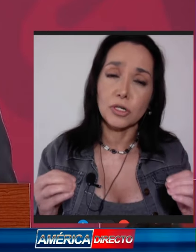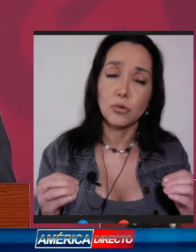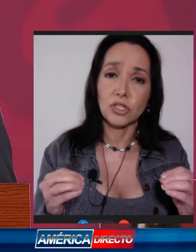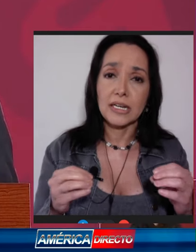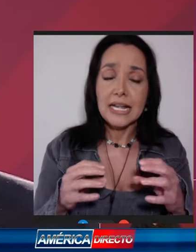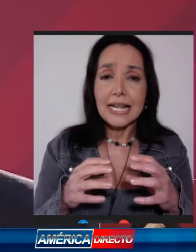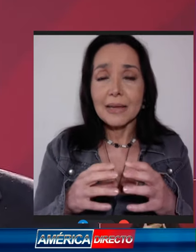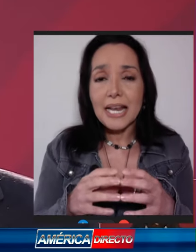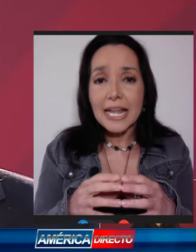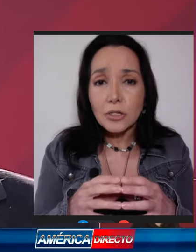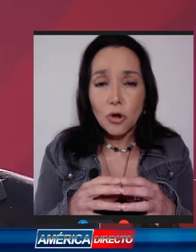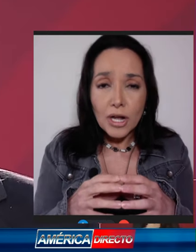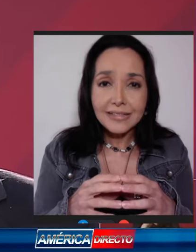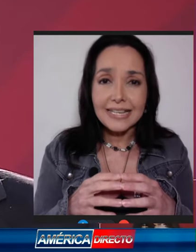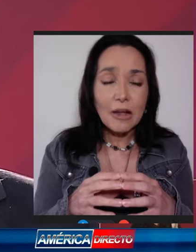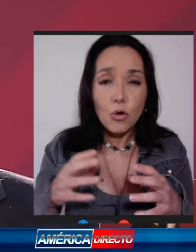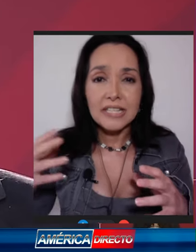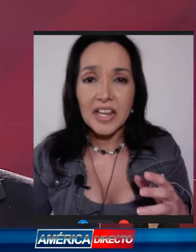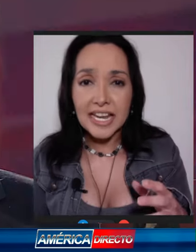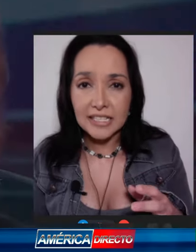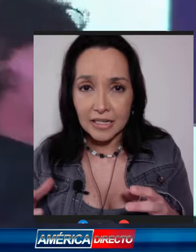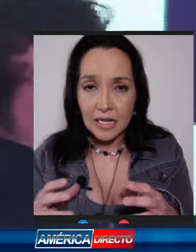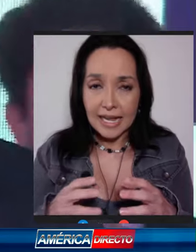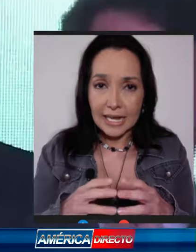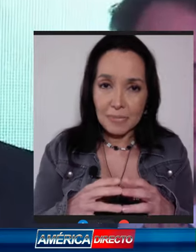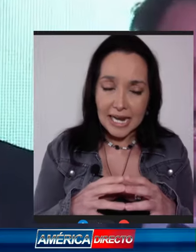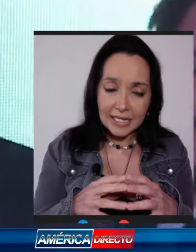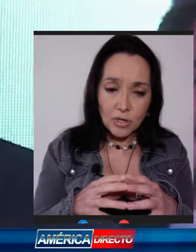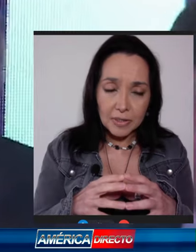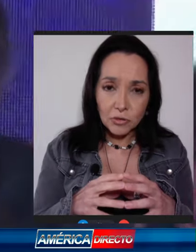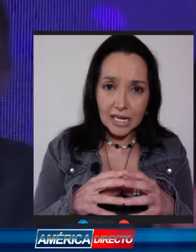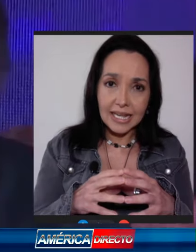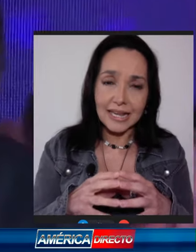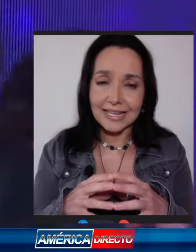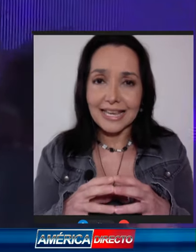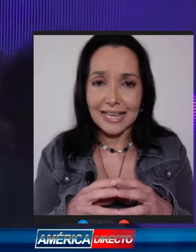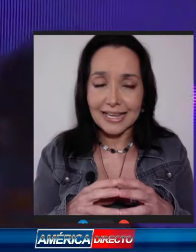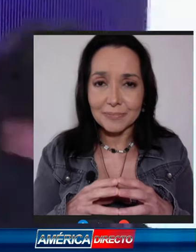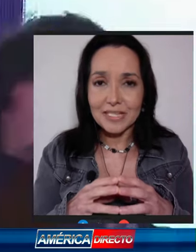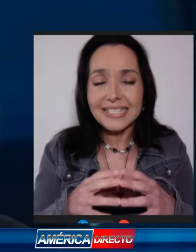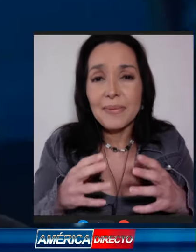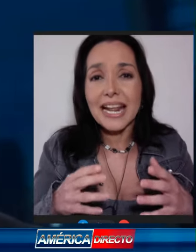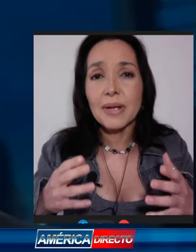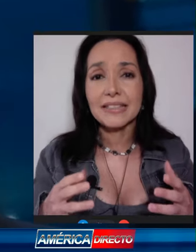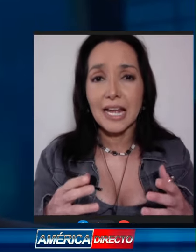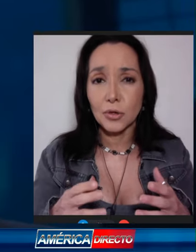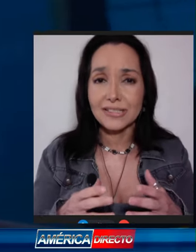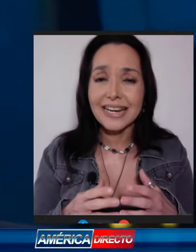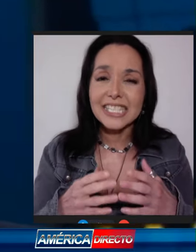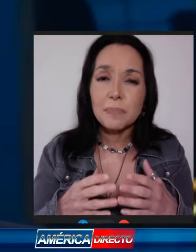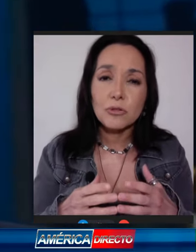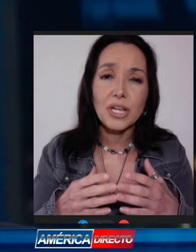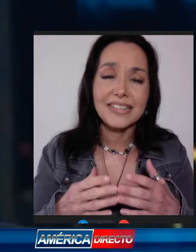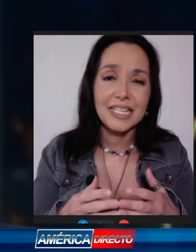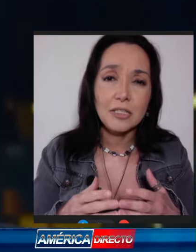los que nos escuchan, que Milei no es ultraderecha. Milei es una persona que es liberal libertario, es